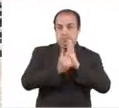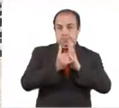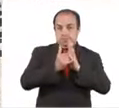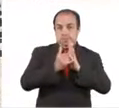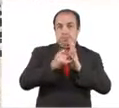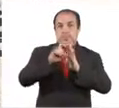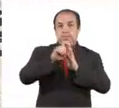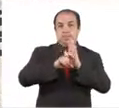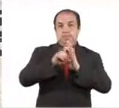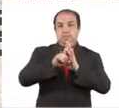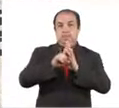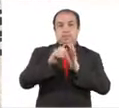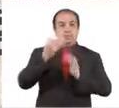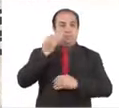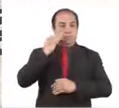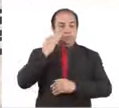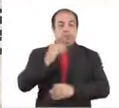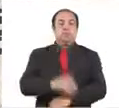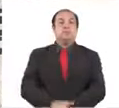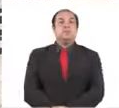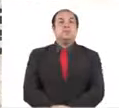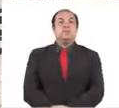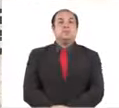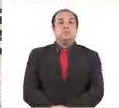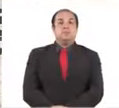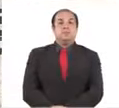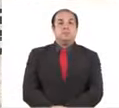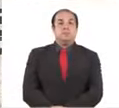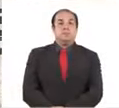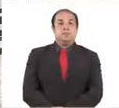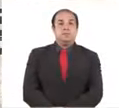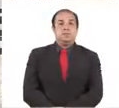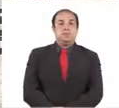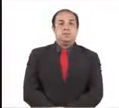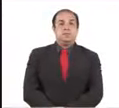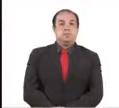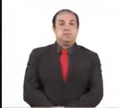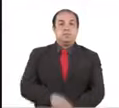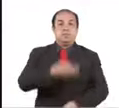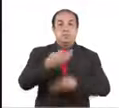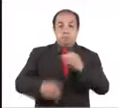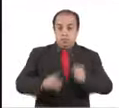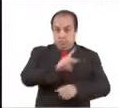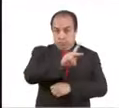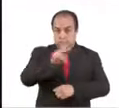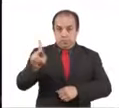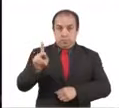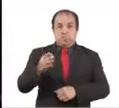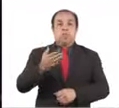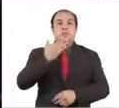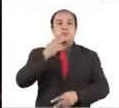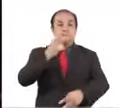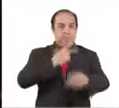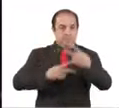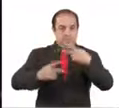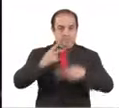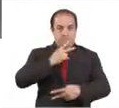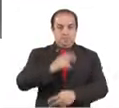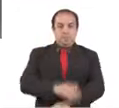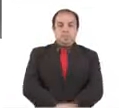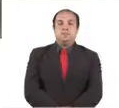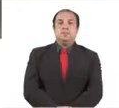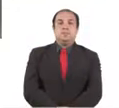de plataformas digitales. Damas y caballeros, sean todas y todos